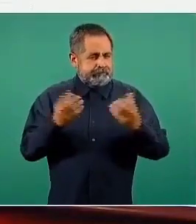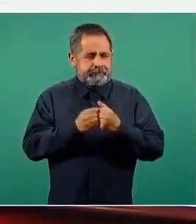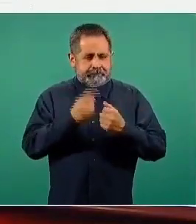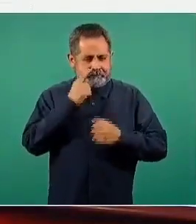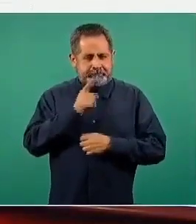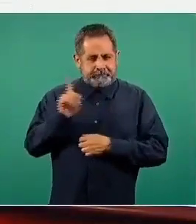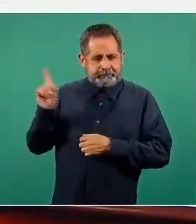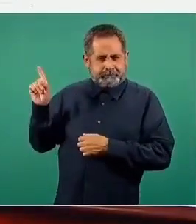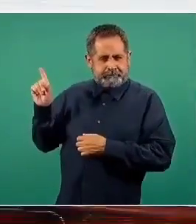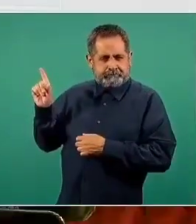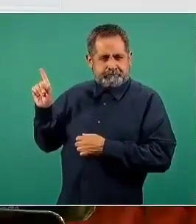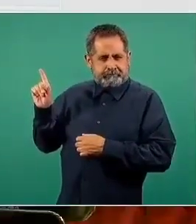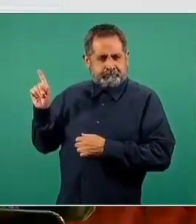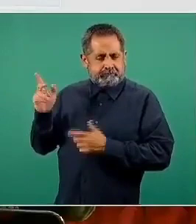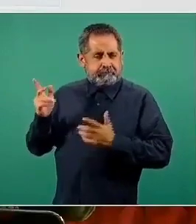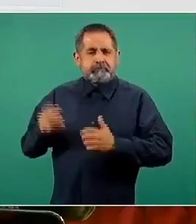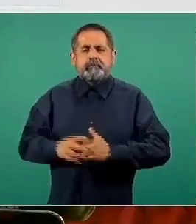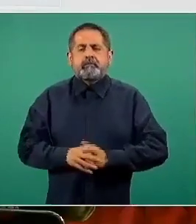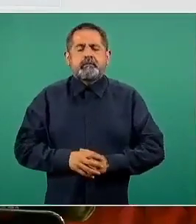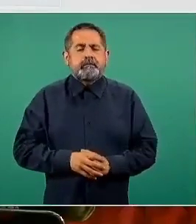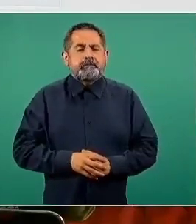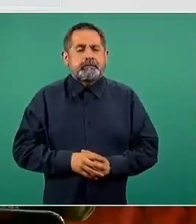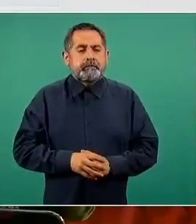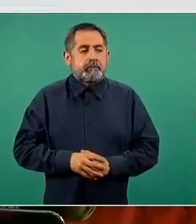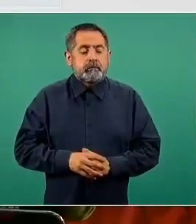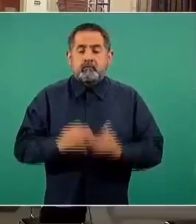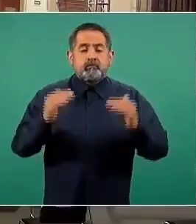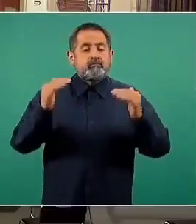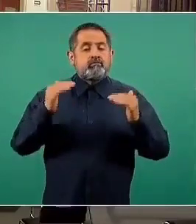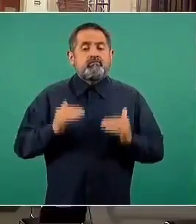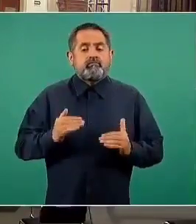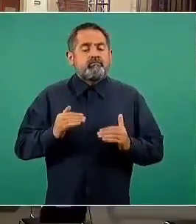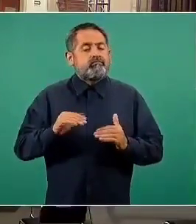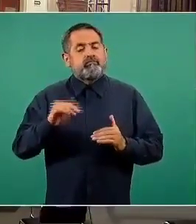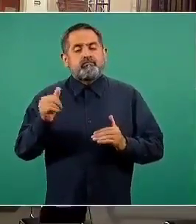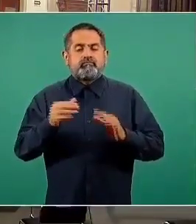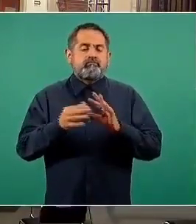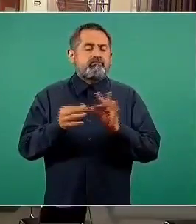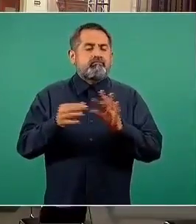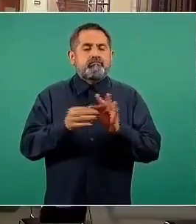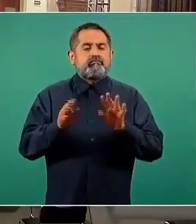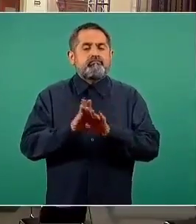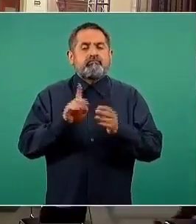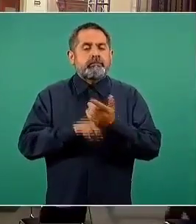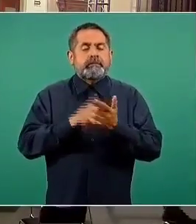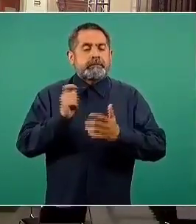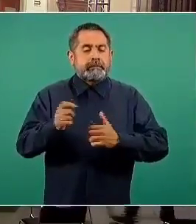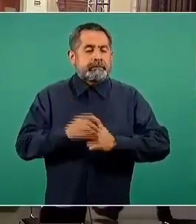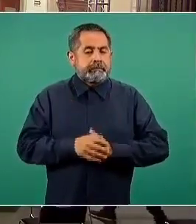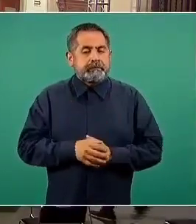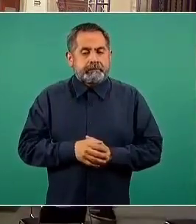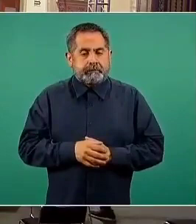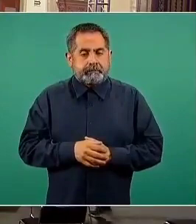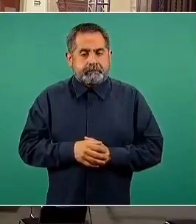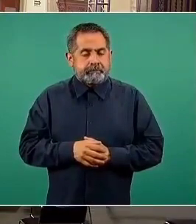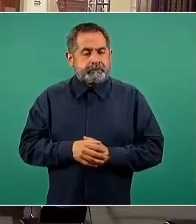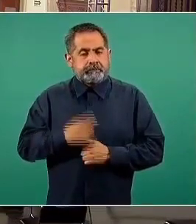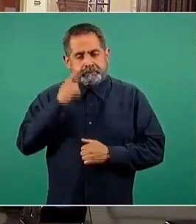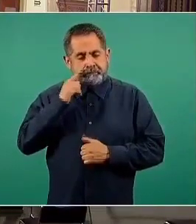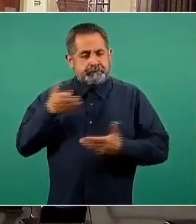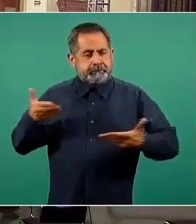debajo de los dibujos. Vamos a pasar ahora sí al otro segmento y presento a